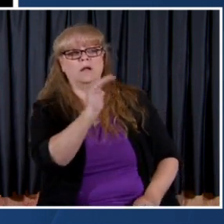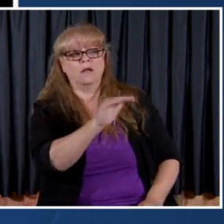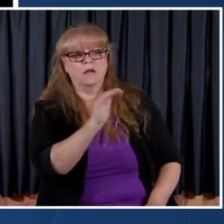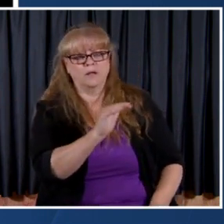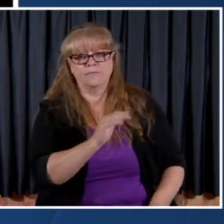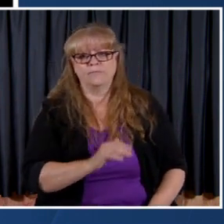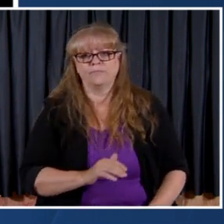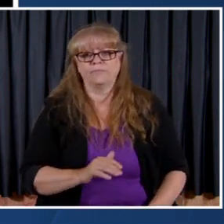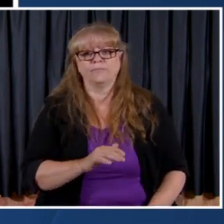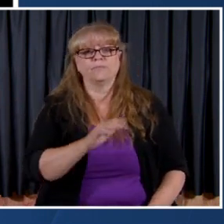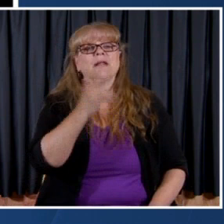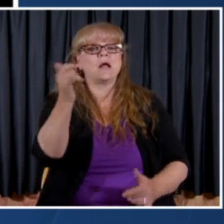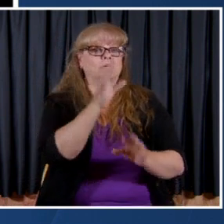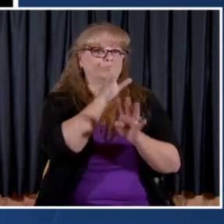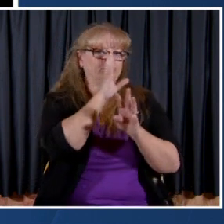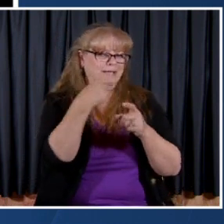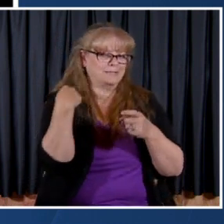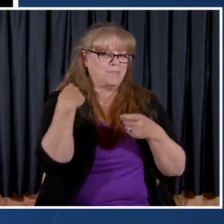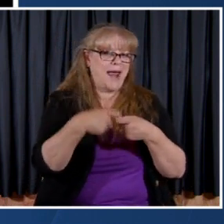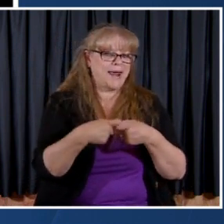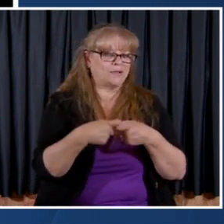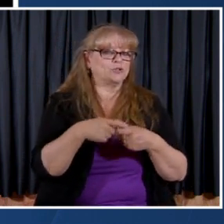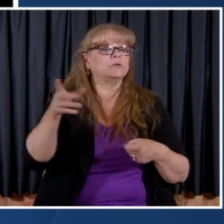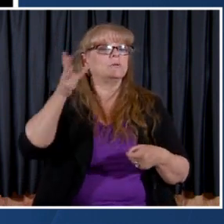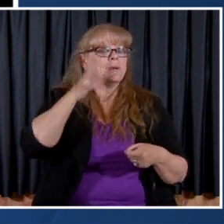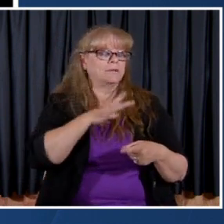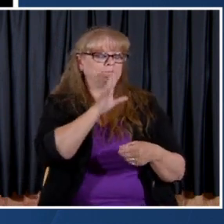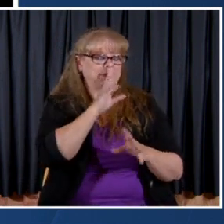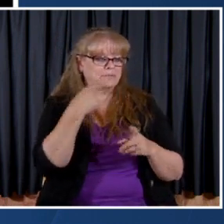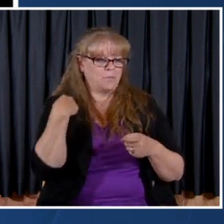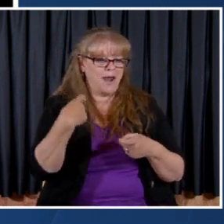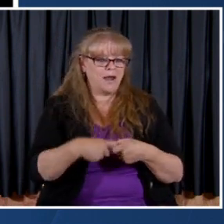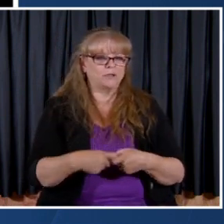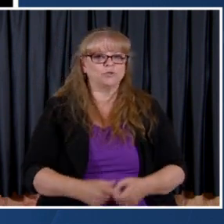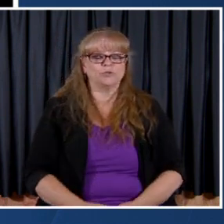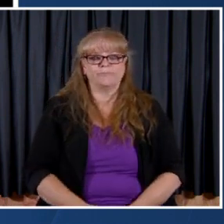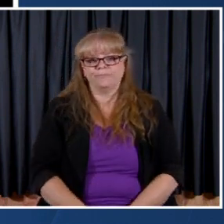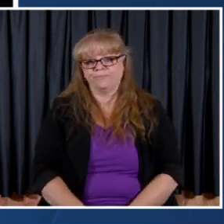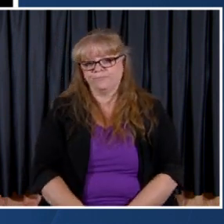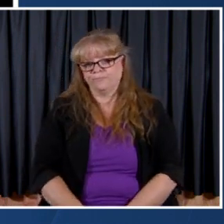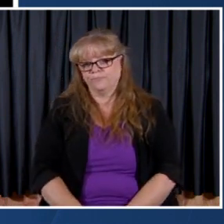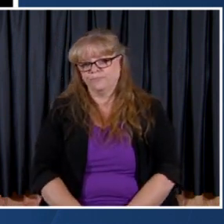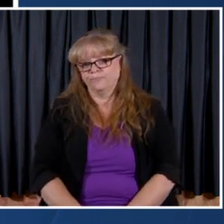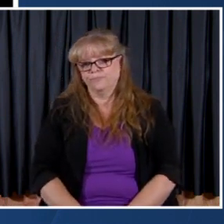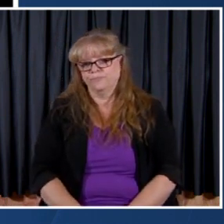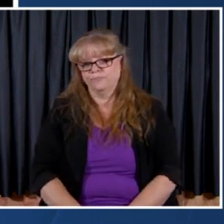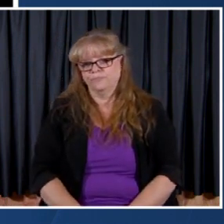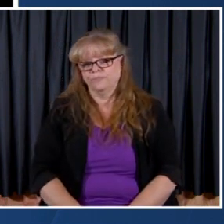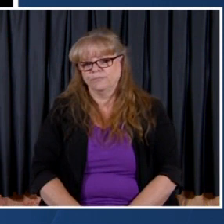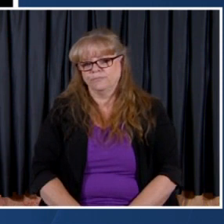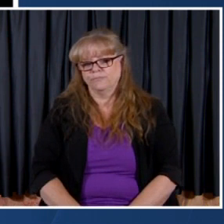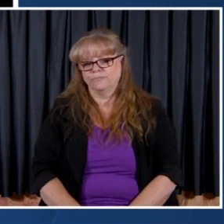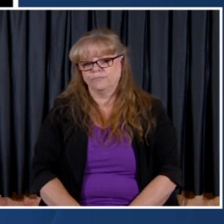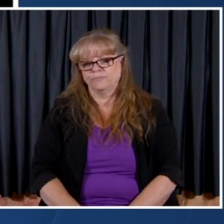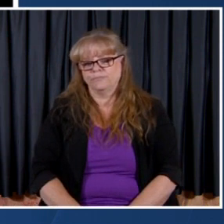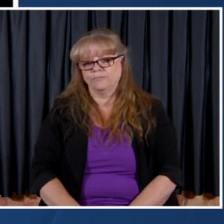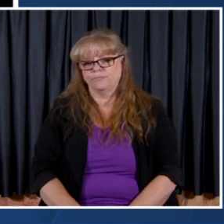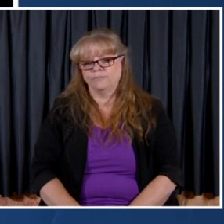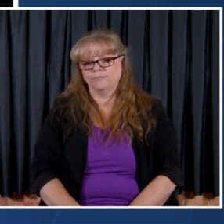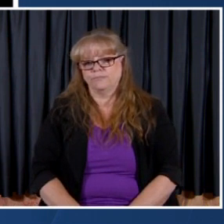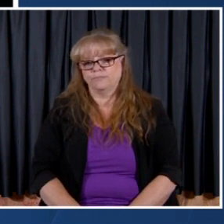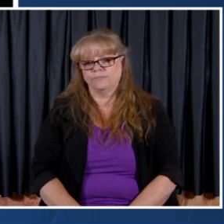cuántas personas se han recuperado de coronavirus en el estado, porque muchos nos han preguntado por qué no se dan a conocer estas cifras.